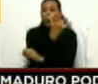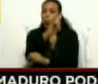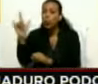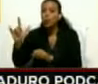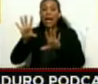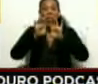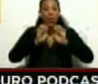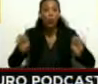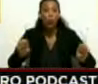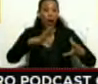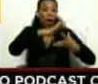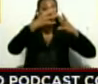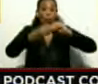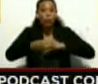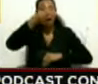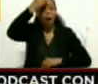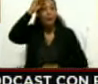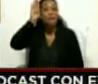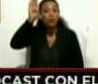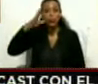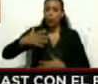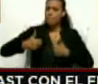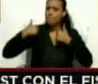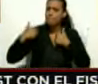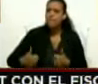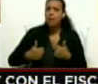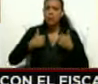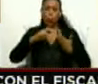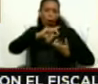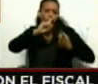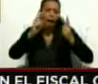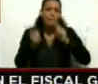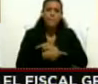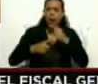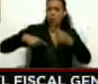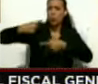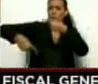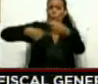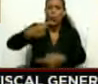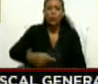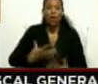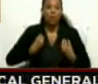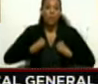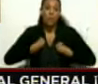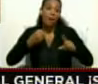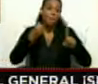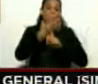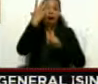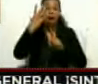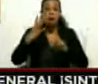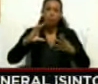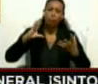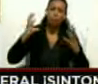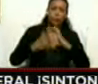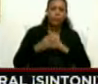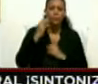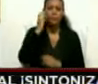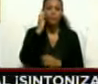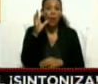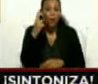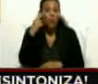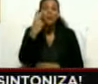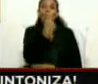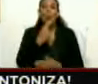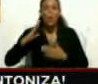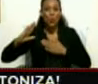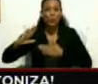una educación que les prepare para vivir en un mundo que ya ha cambiado, debido al impacto del cambio climático. Por eso este